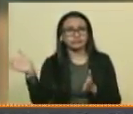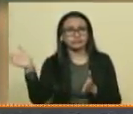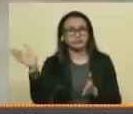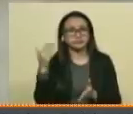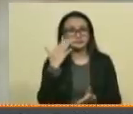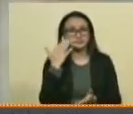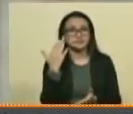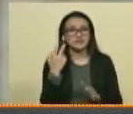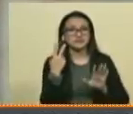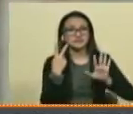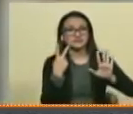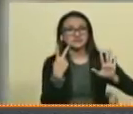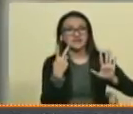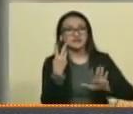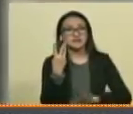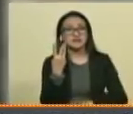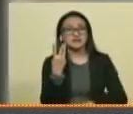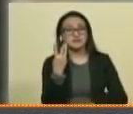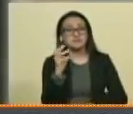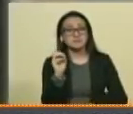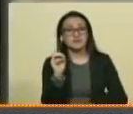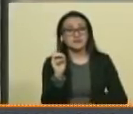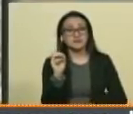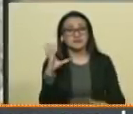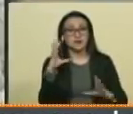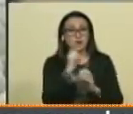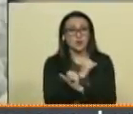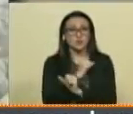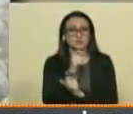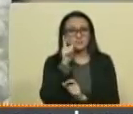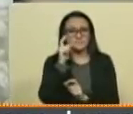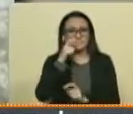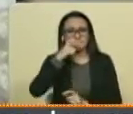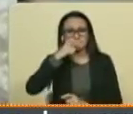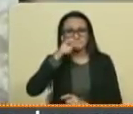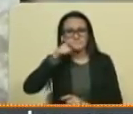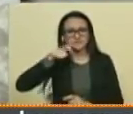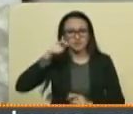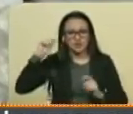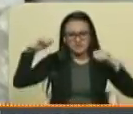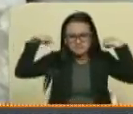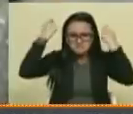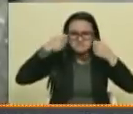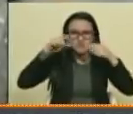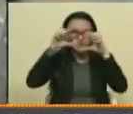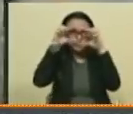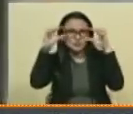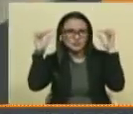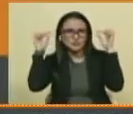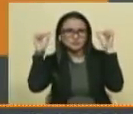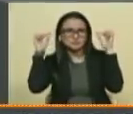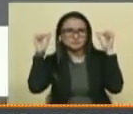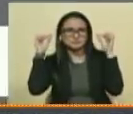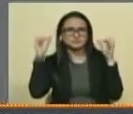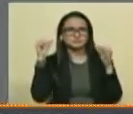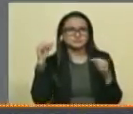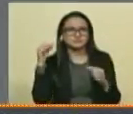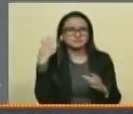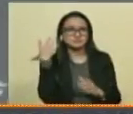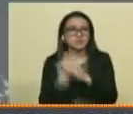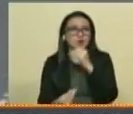aproximadamente a las 7:30 de la noche, unos encapuchados desconocidos que luego se dieron en